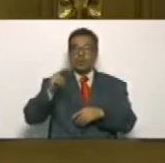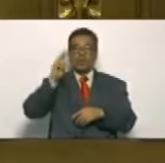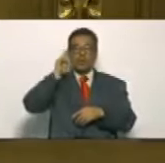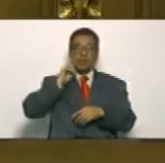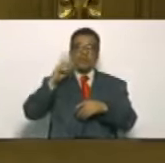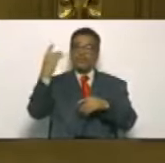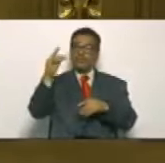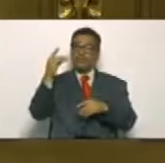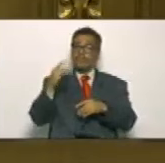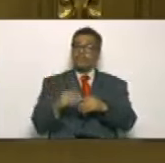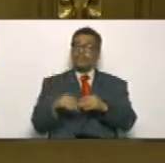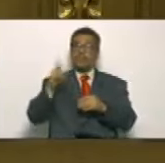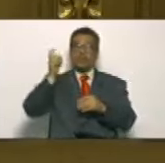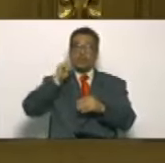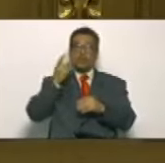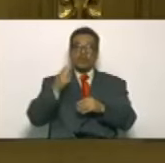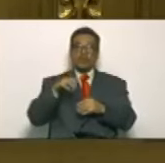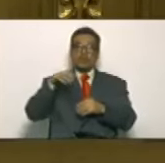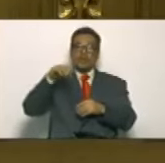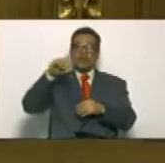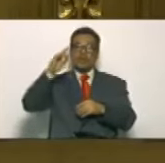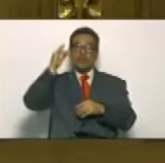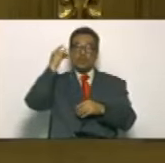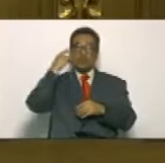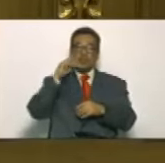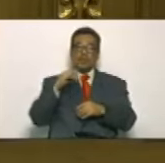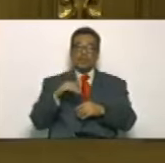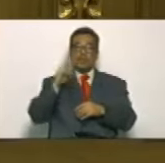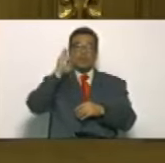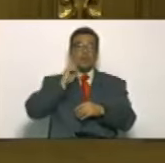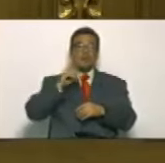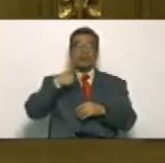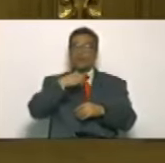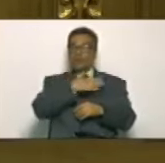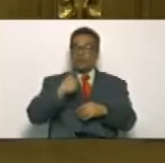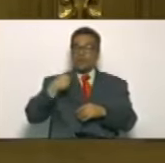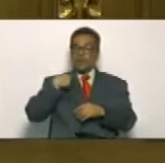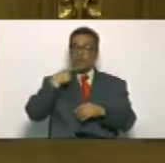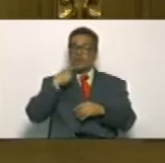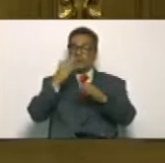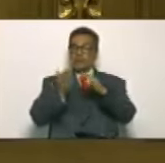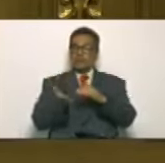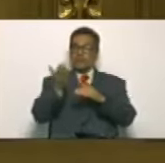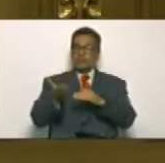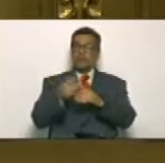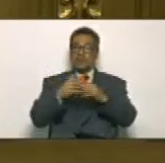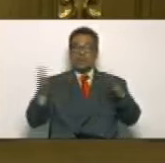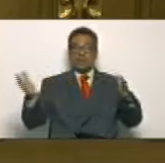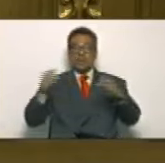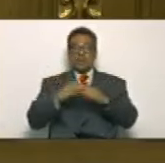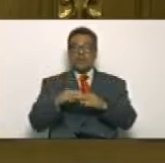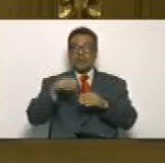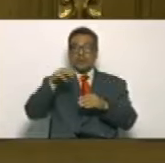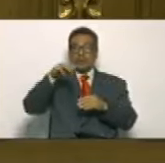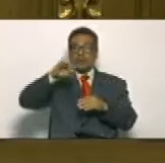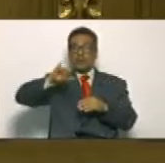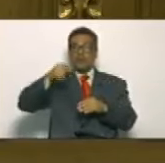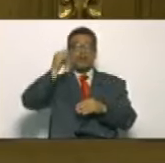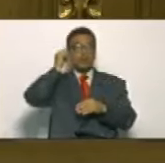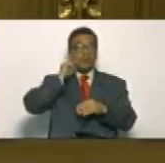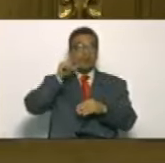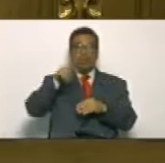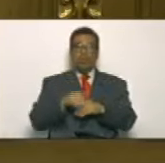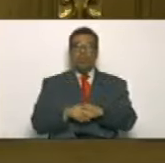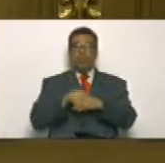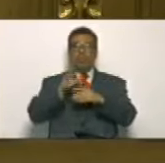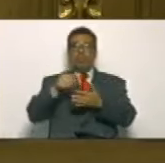Bolivia, antigua Bolívar. Quiero resaltar al gran mariscal de Ayacucho también